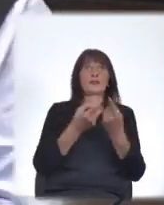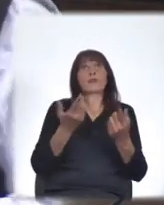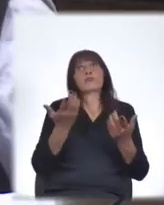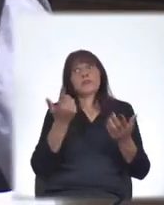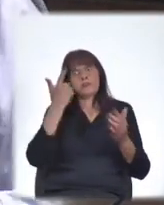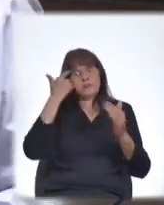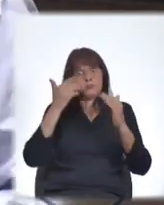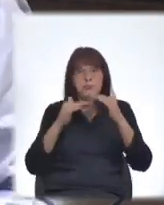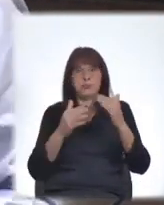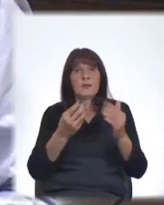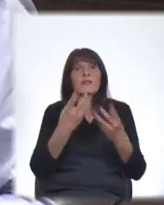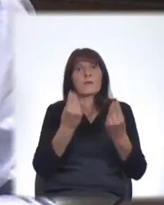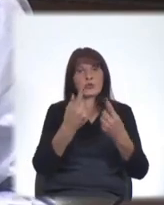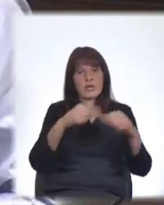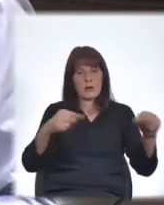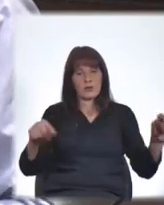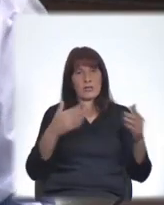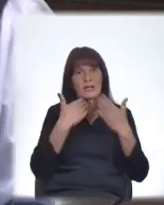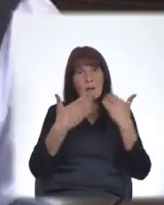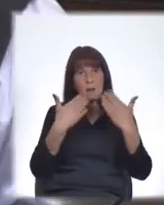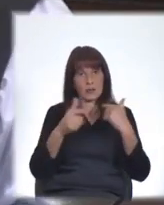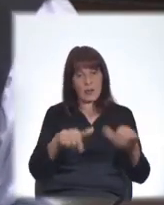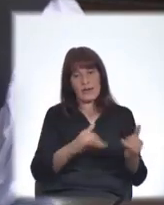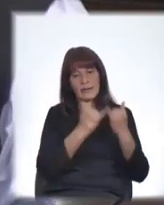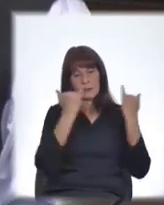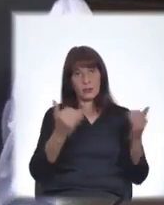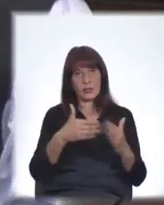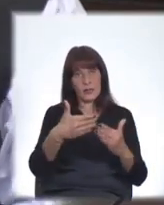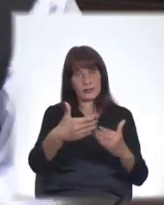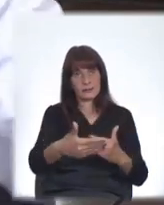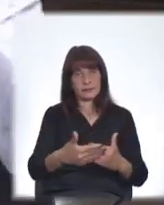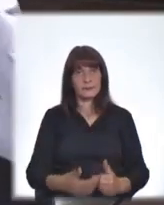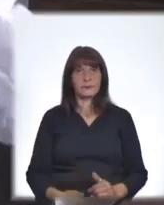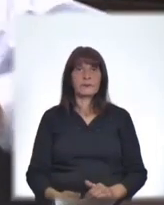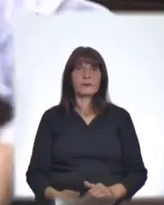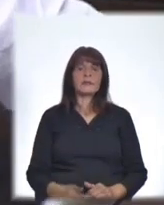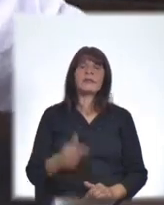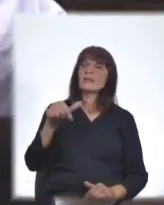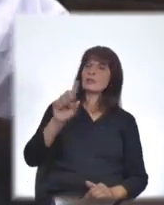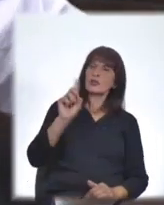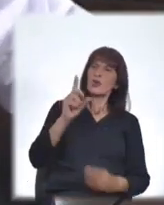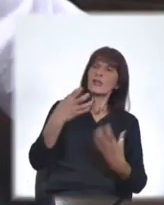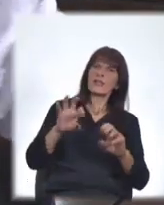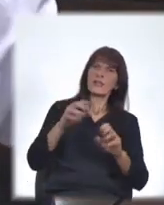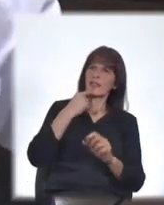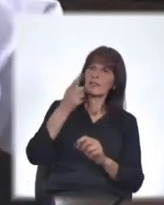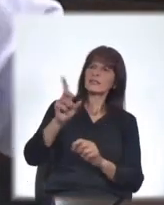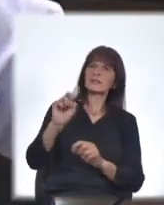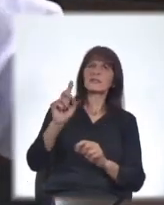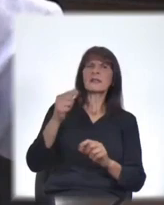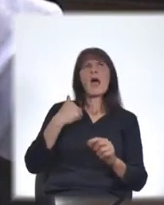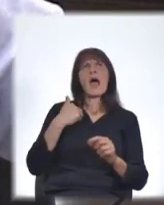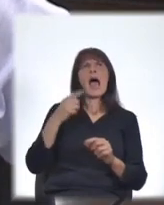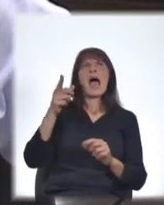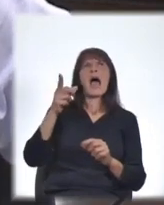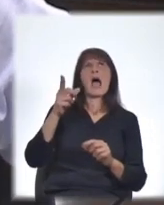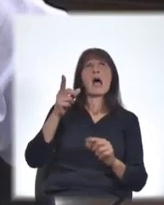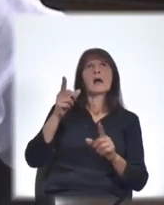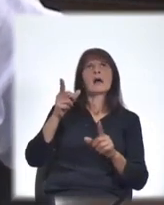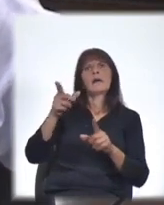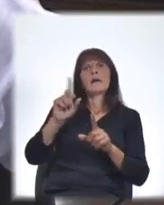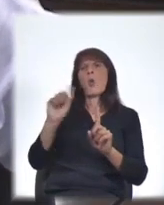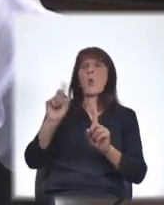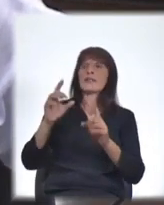las cosas que vamos a hablar durante todos estos días. Y esto no quiere decir que nosotros no cuestionemos algo que es